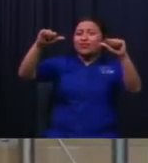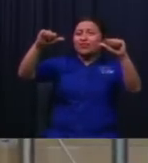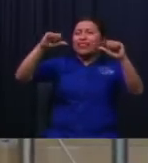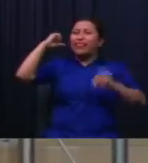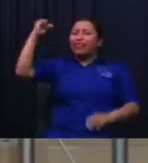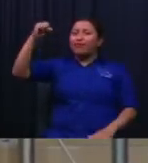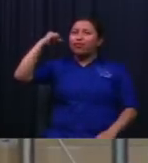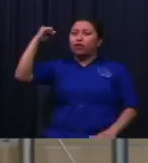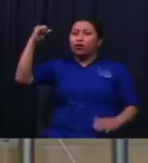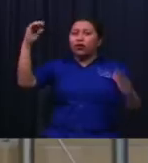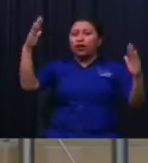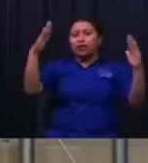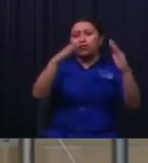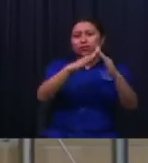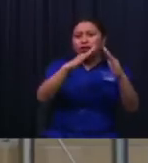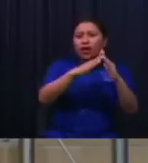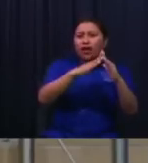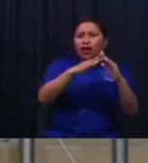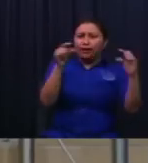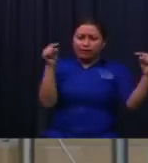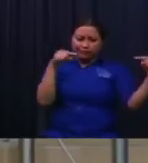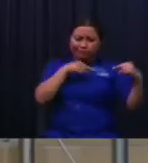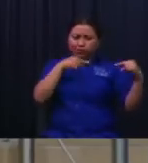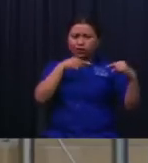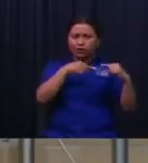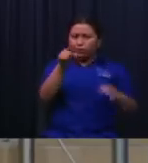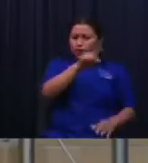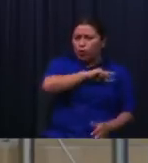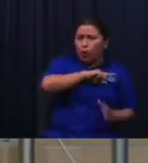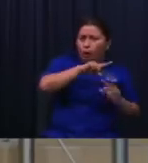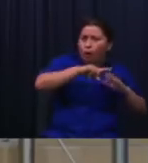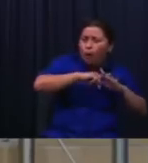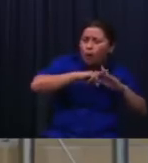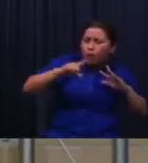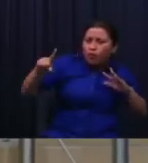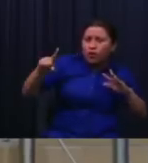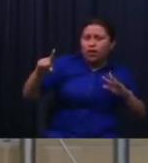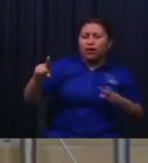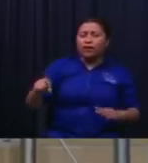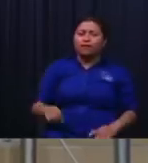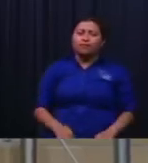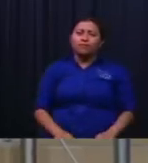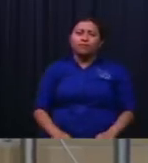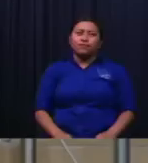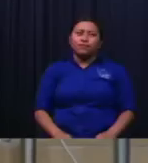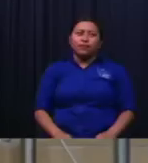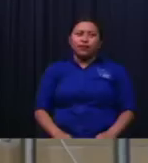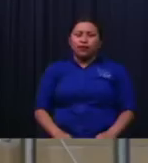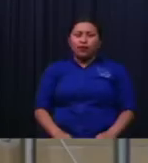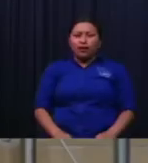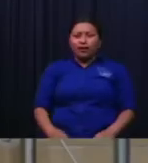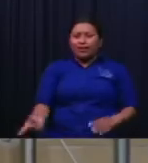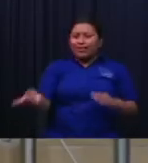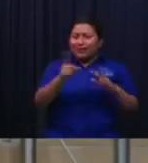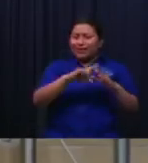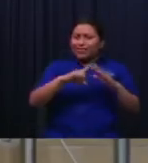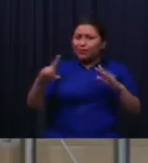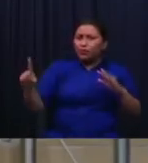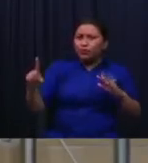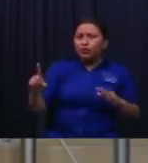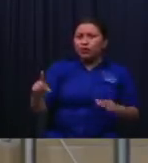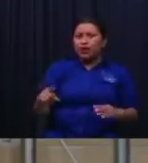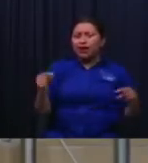hermano. Que huya esa potestad que ha estado fastidiando su matrimonio. Que huya esa potestad que ha